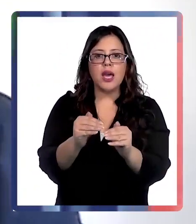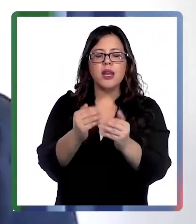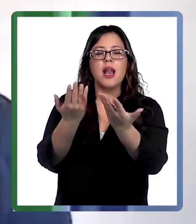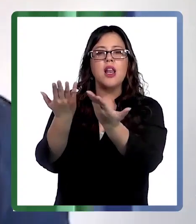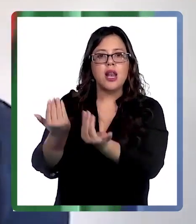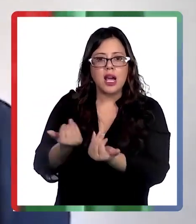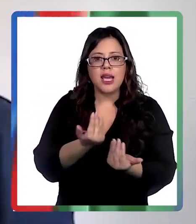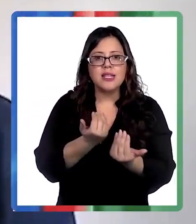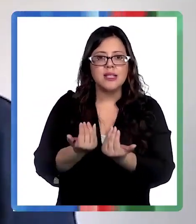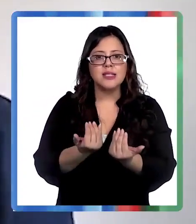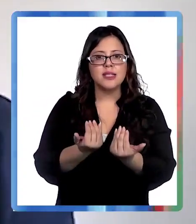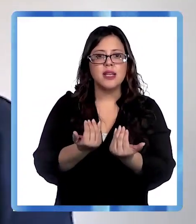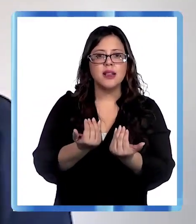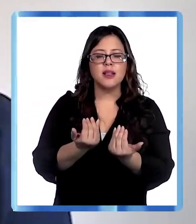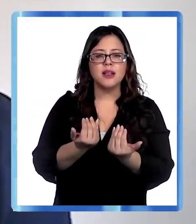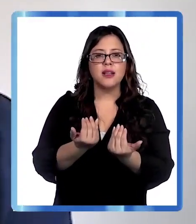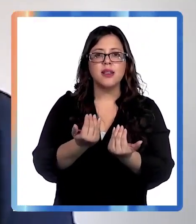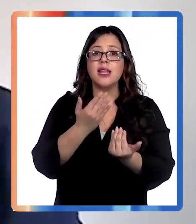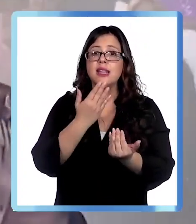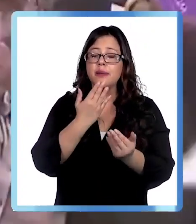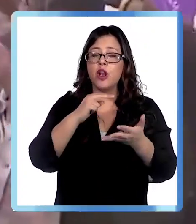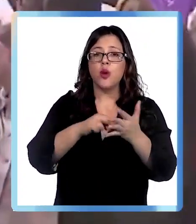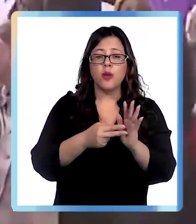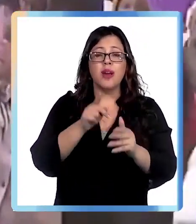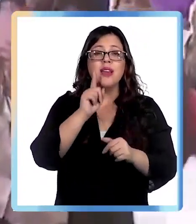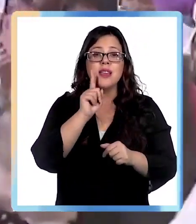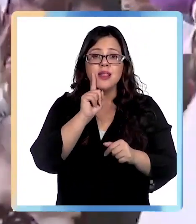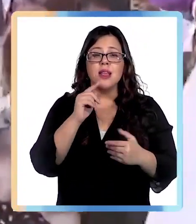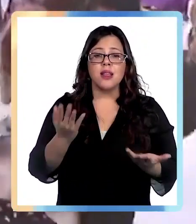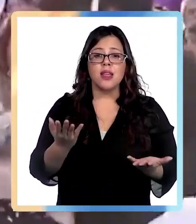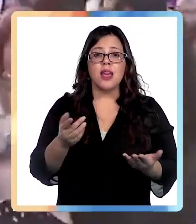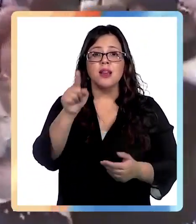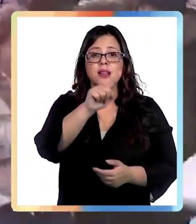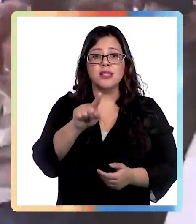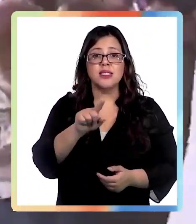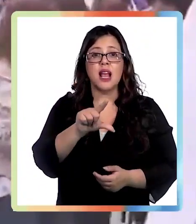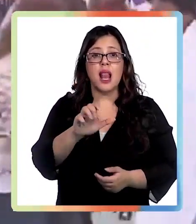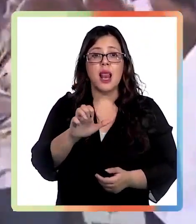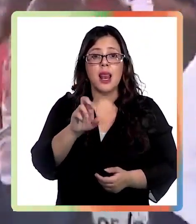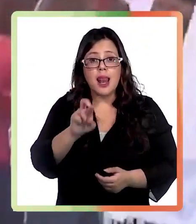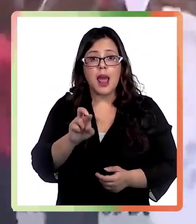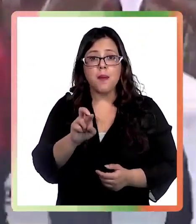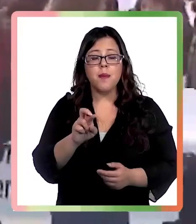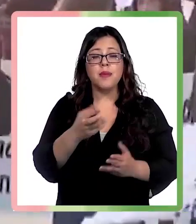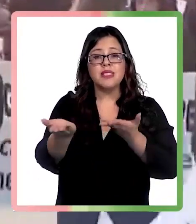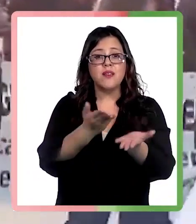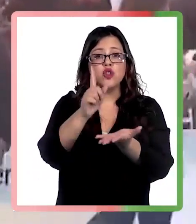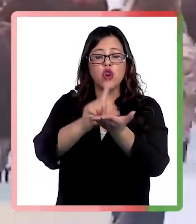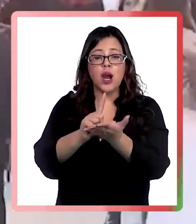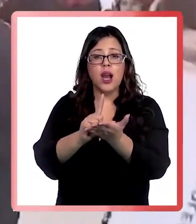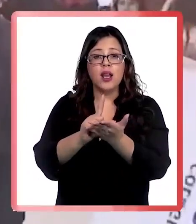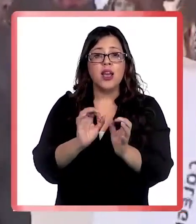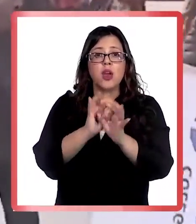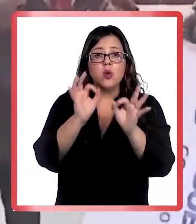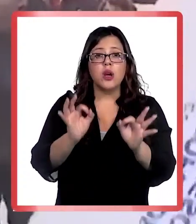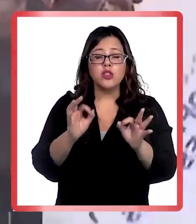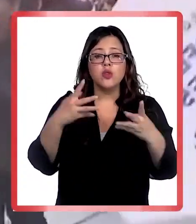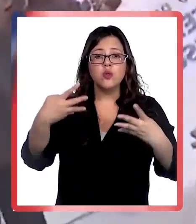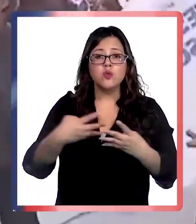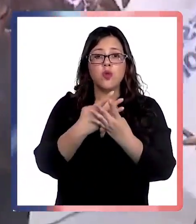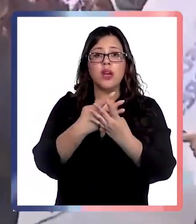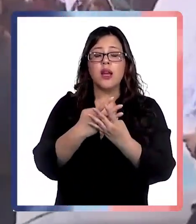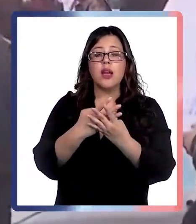los requerimientos que hoy día tiene y los problemas que hoy día tiene precisamente el SLEP y cómo nosotros en tanto red